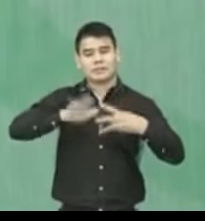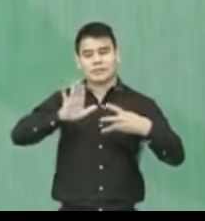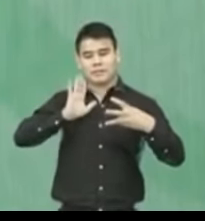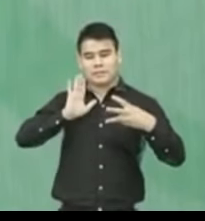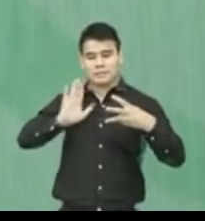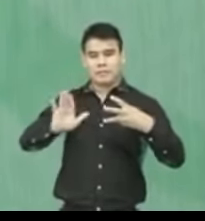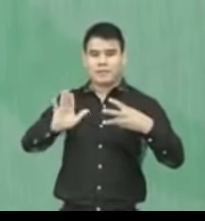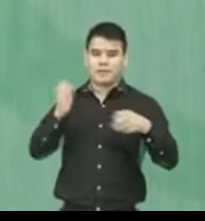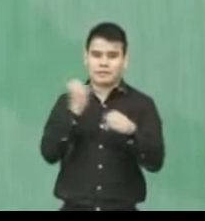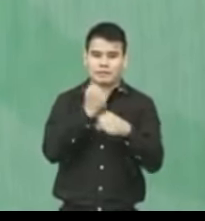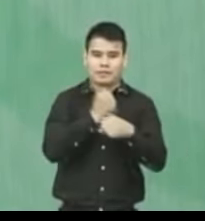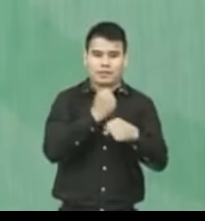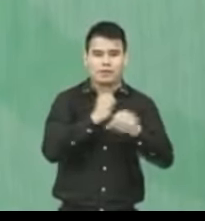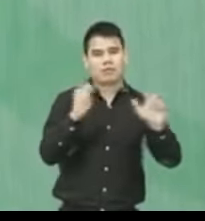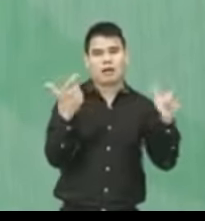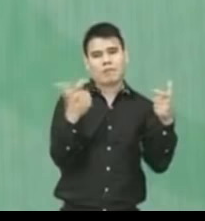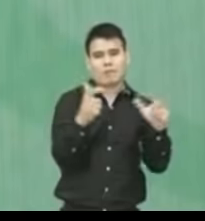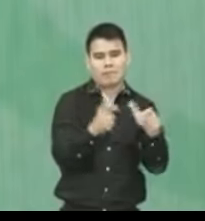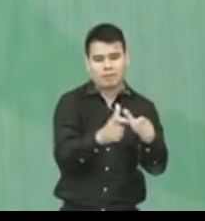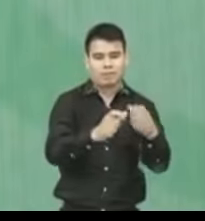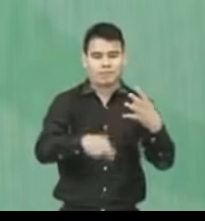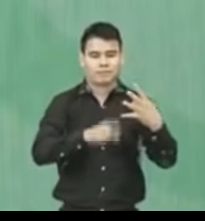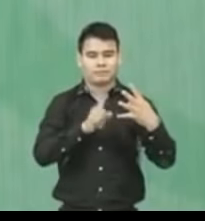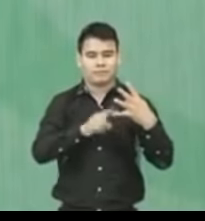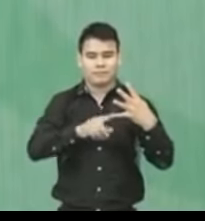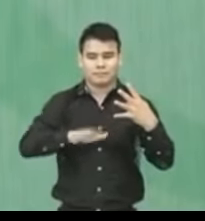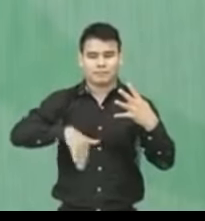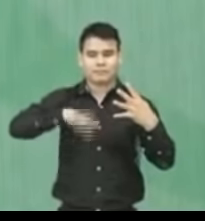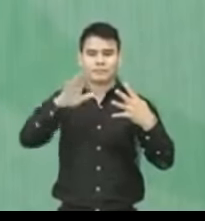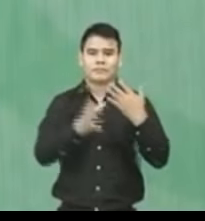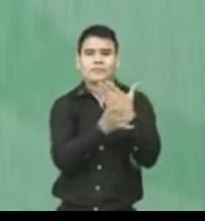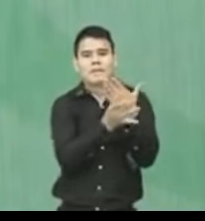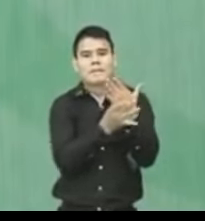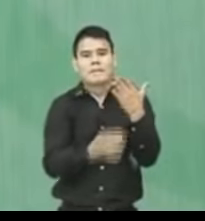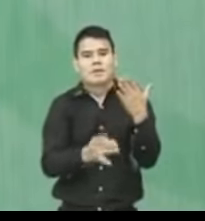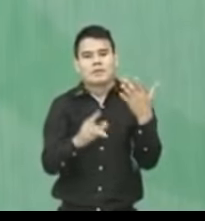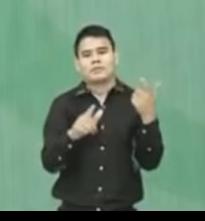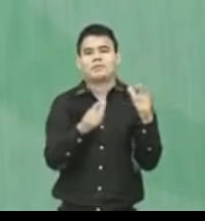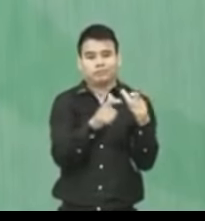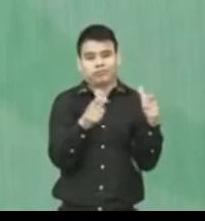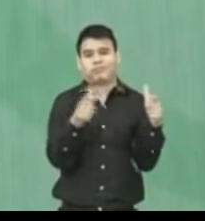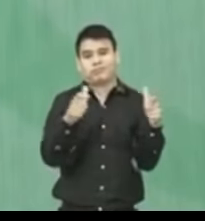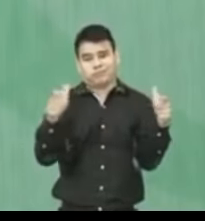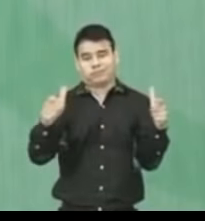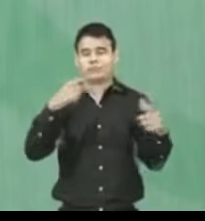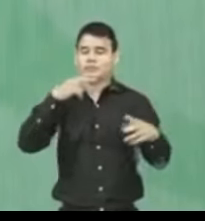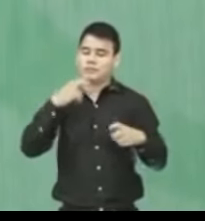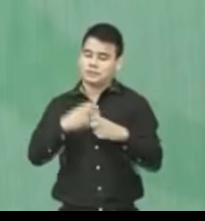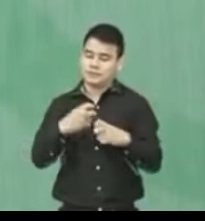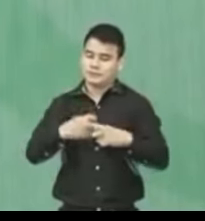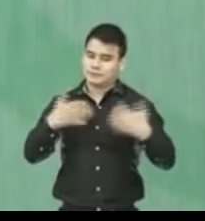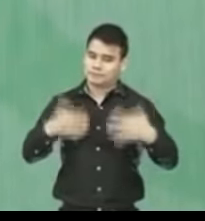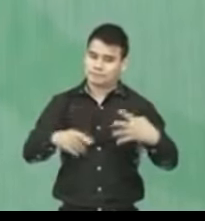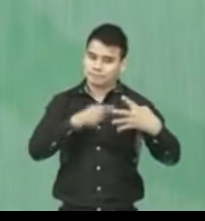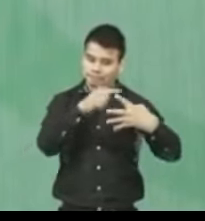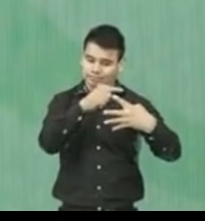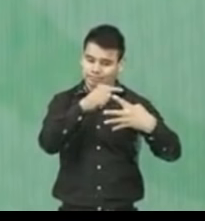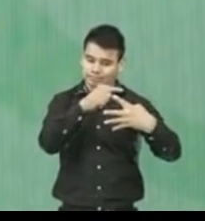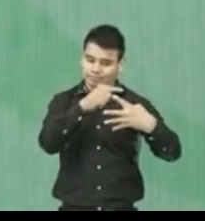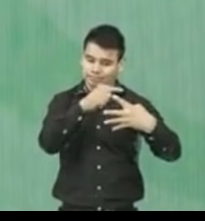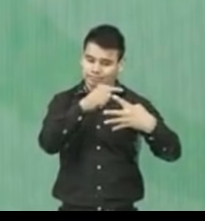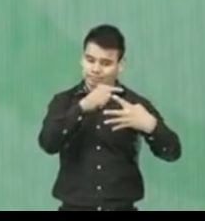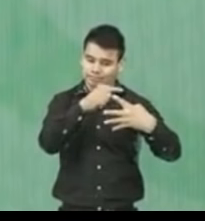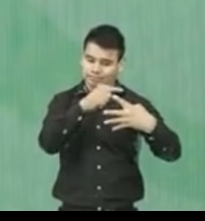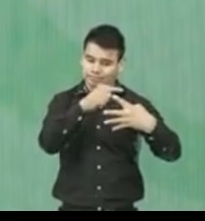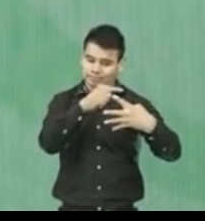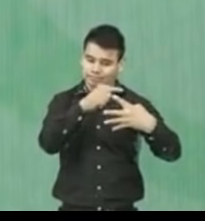y lo ha dejado con una afectación en materia de pobres por lo tanto el reto que tienen los